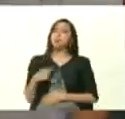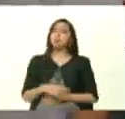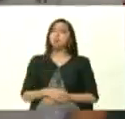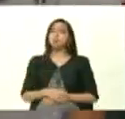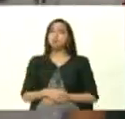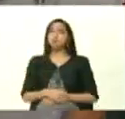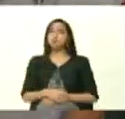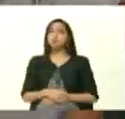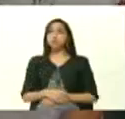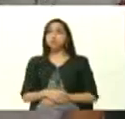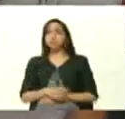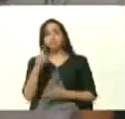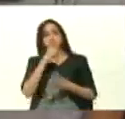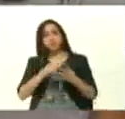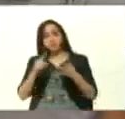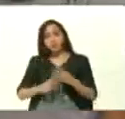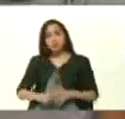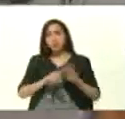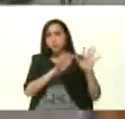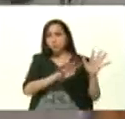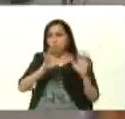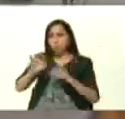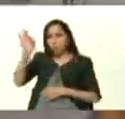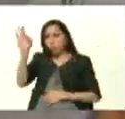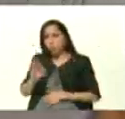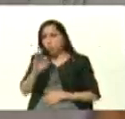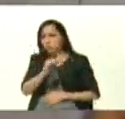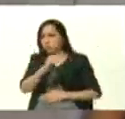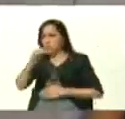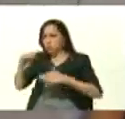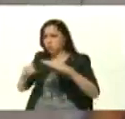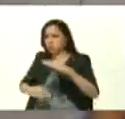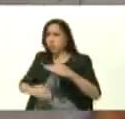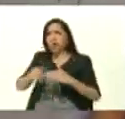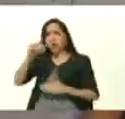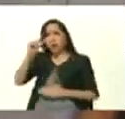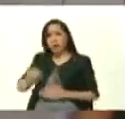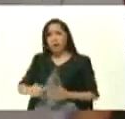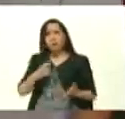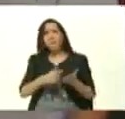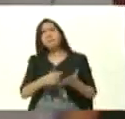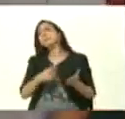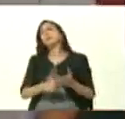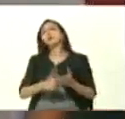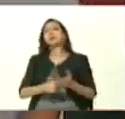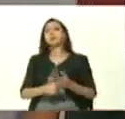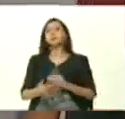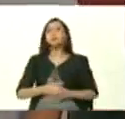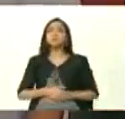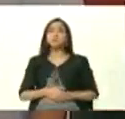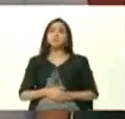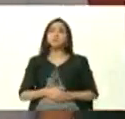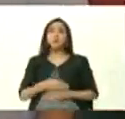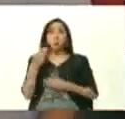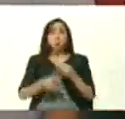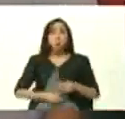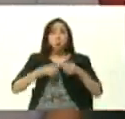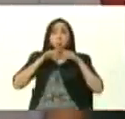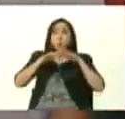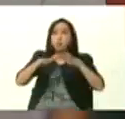estos productos casi un 90% por debajo del precio del mercado. Por eso hacemos nuestra distribución directamente de la